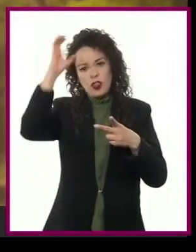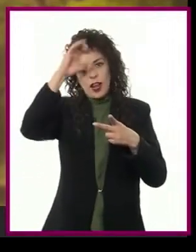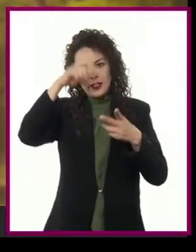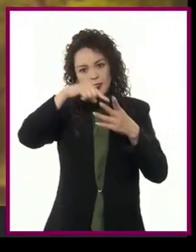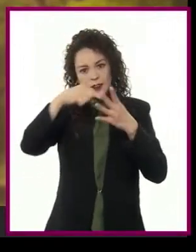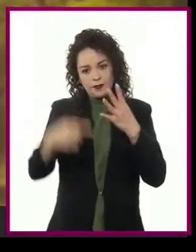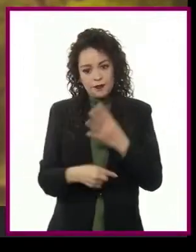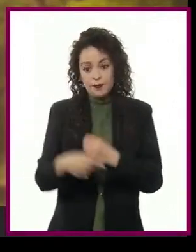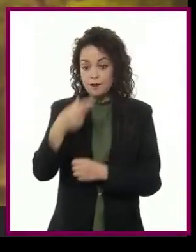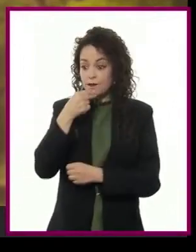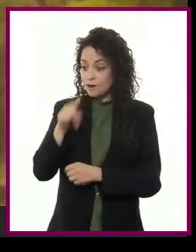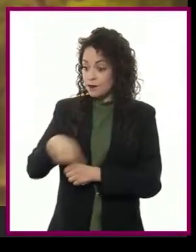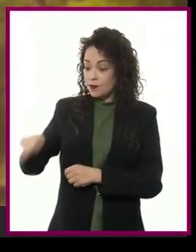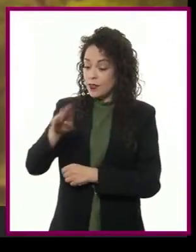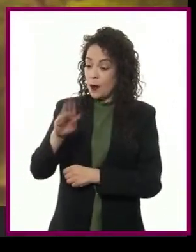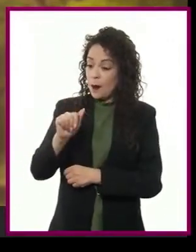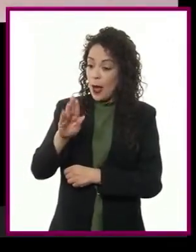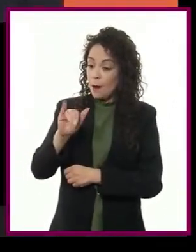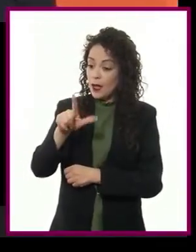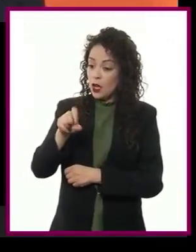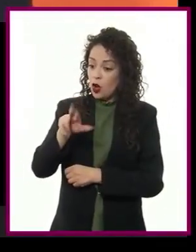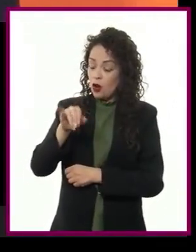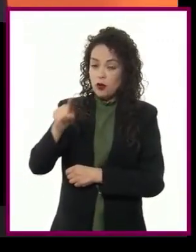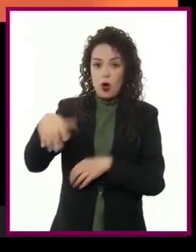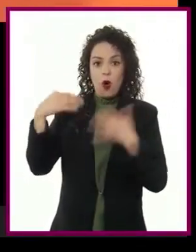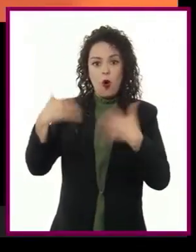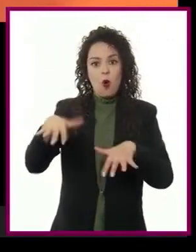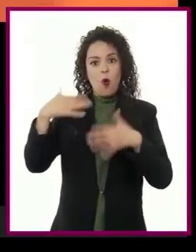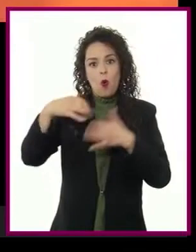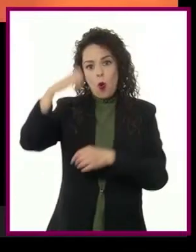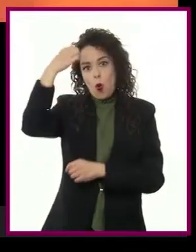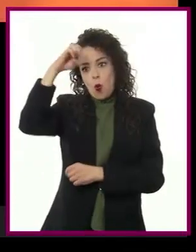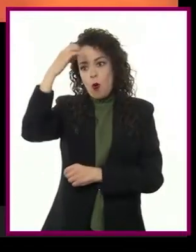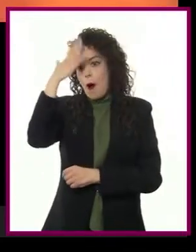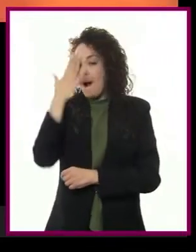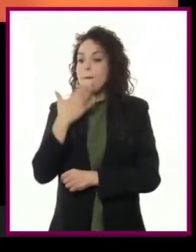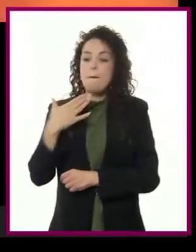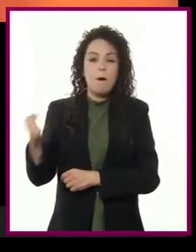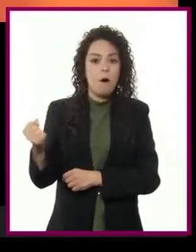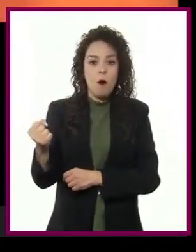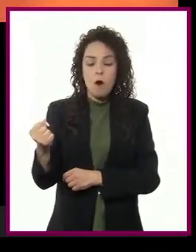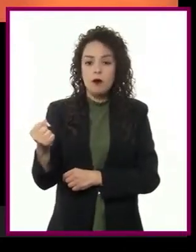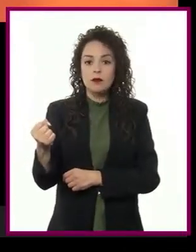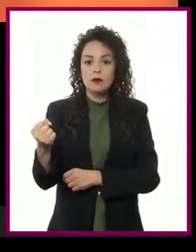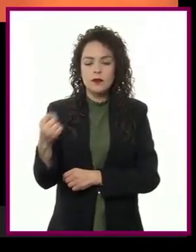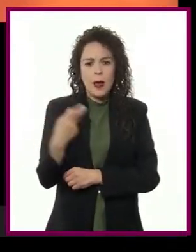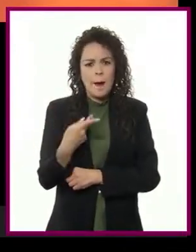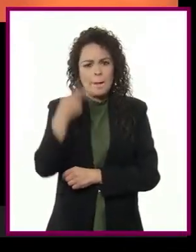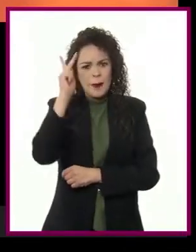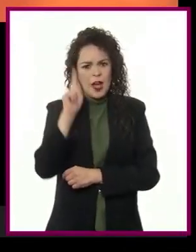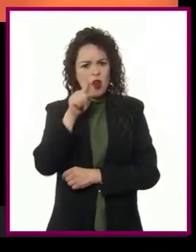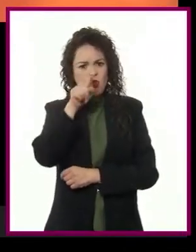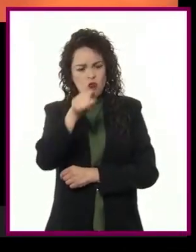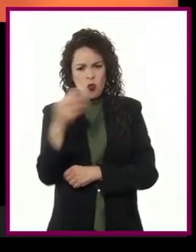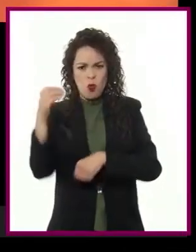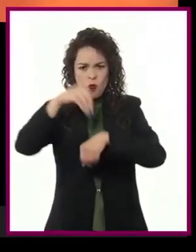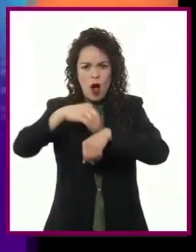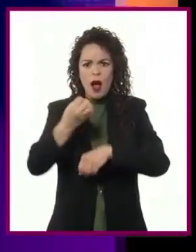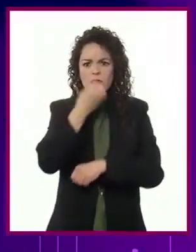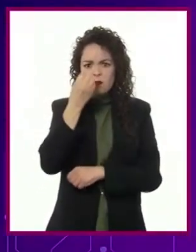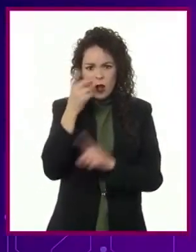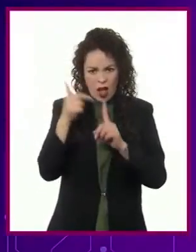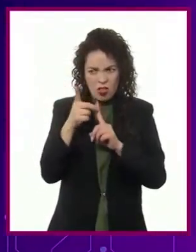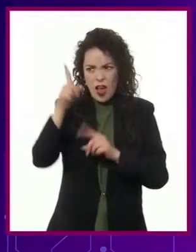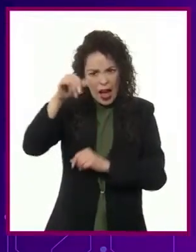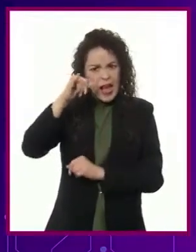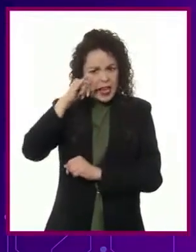babilonios eran expertos. Pero fue en Italia en donde fundó su academia. Llegué a la